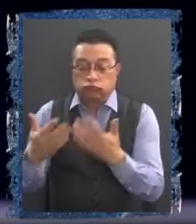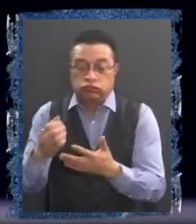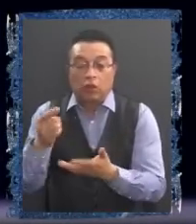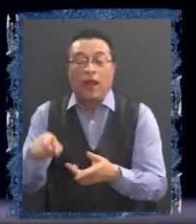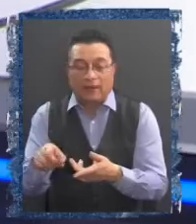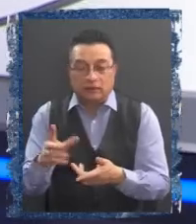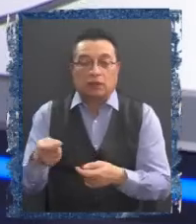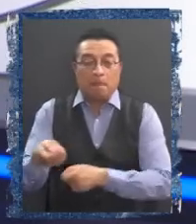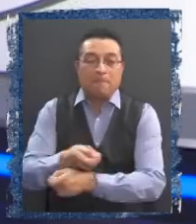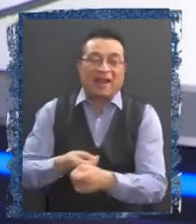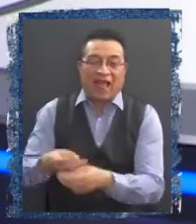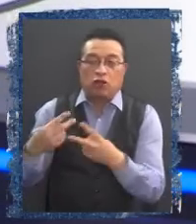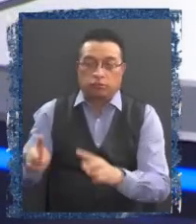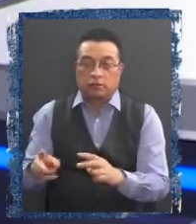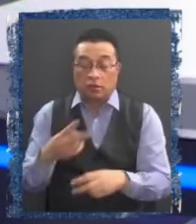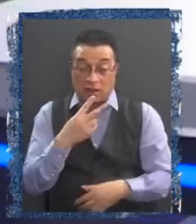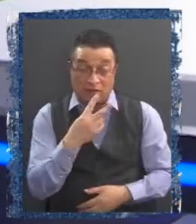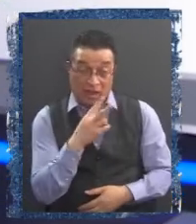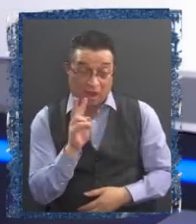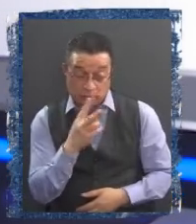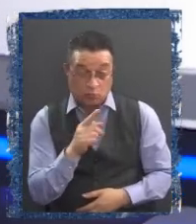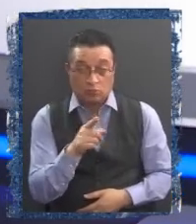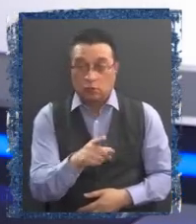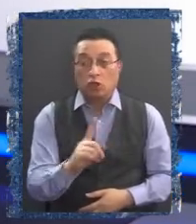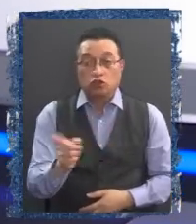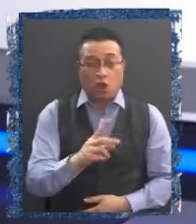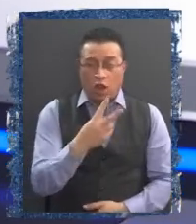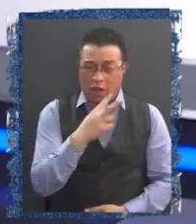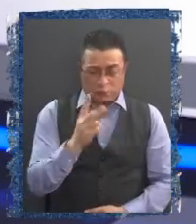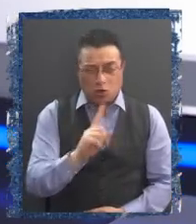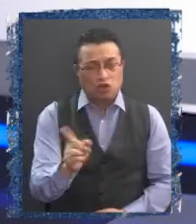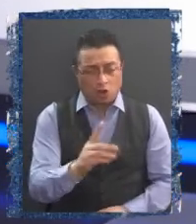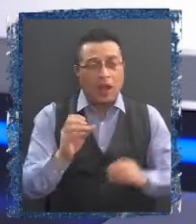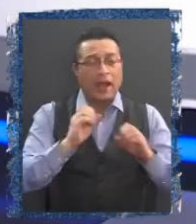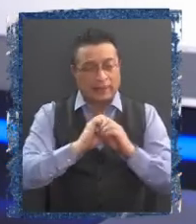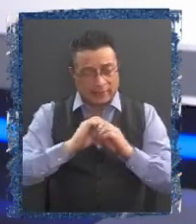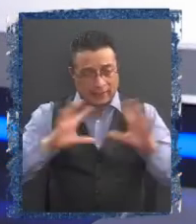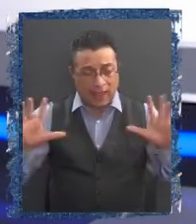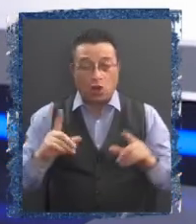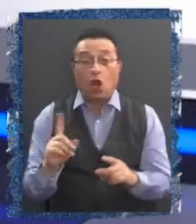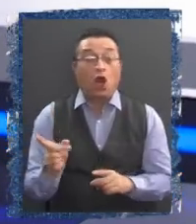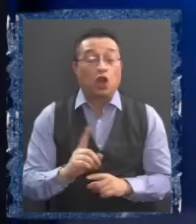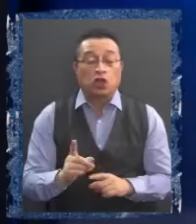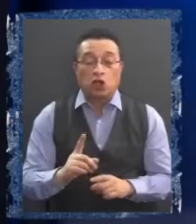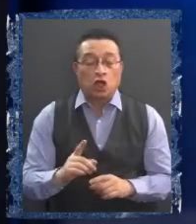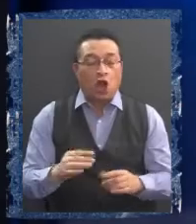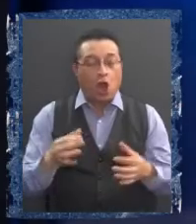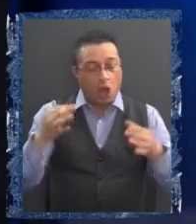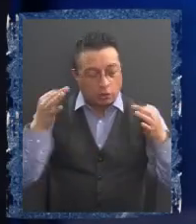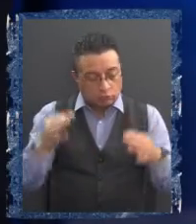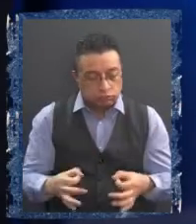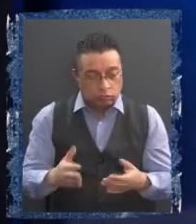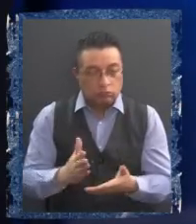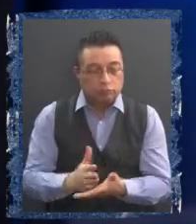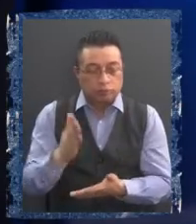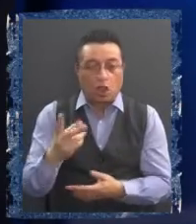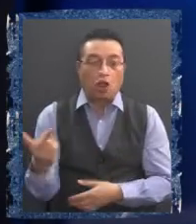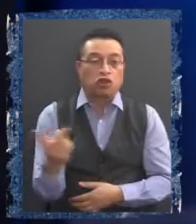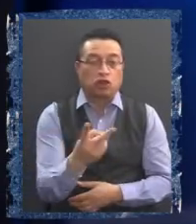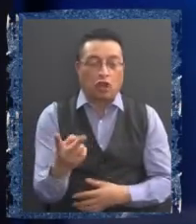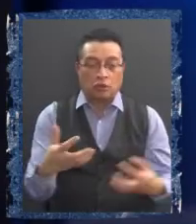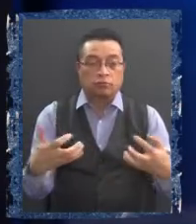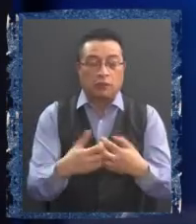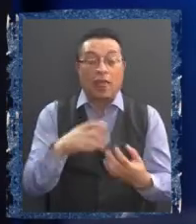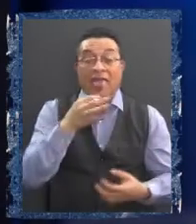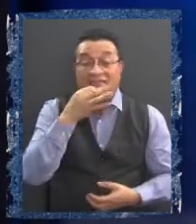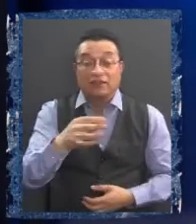ambiguo? ¿O no? No es ambiguo, es muy claro en que no necesariamente tiene que estar integrado por ambos, porque dice podrá,